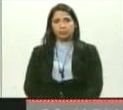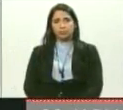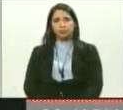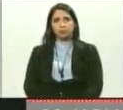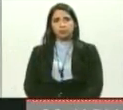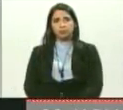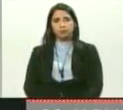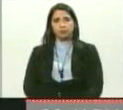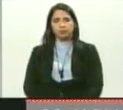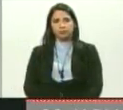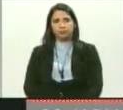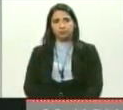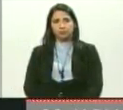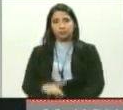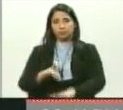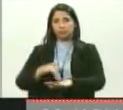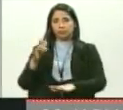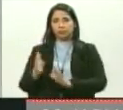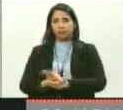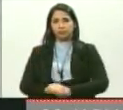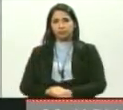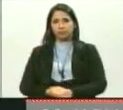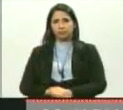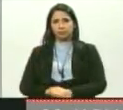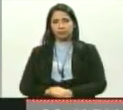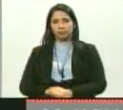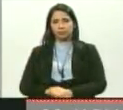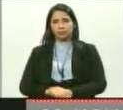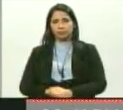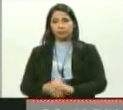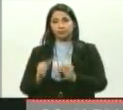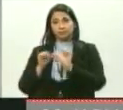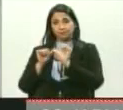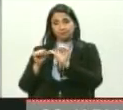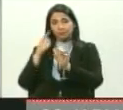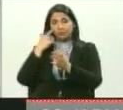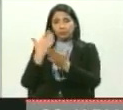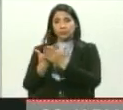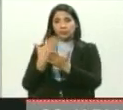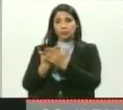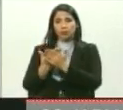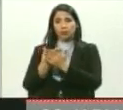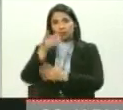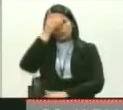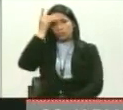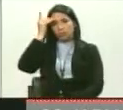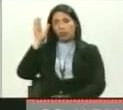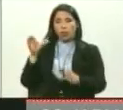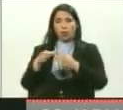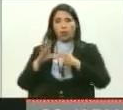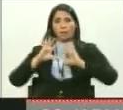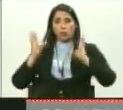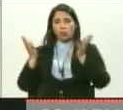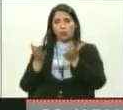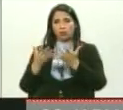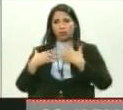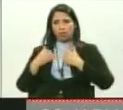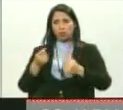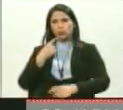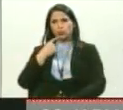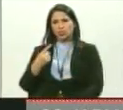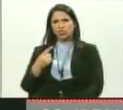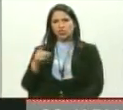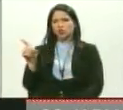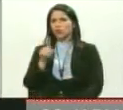gravedad y ahora, para que quede constancia, Diosdado, la Organización Mundial de la Salud ha dicho no